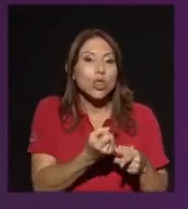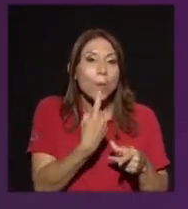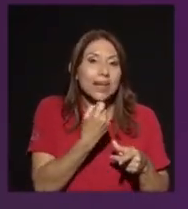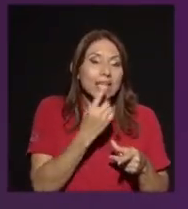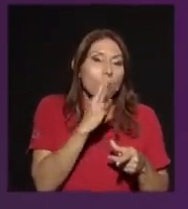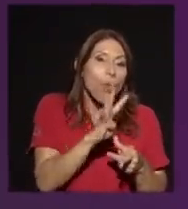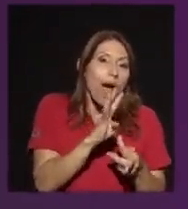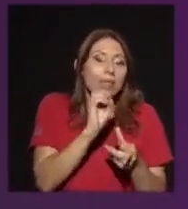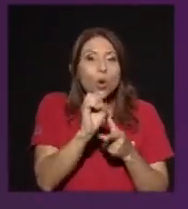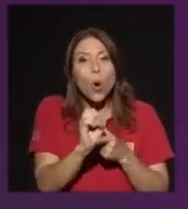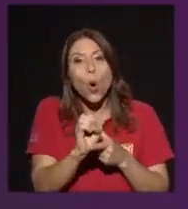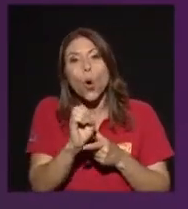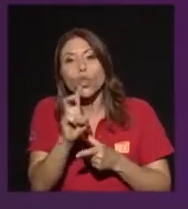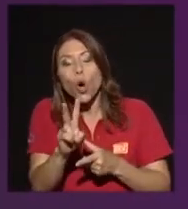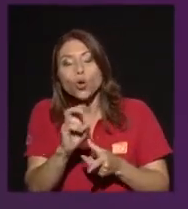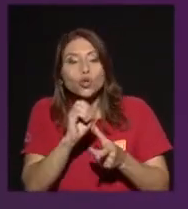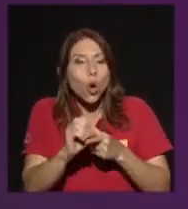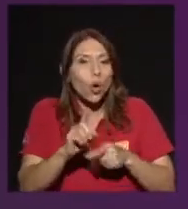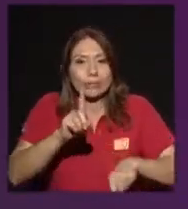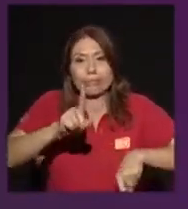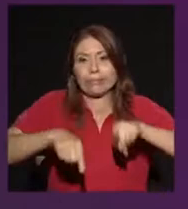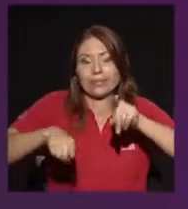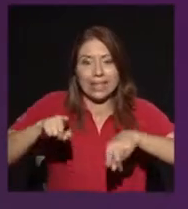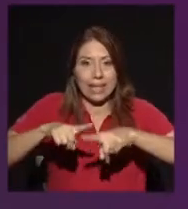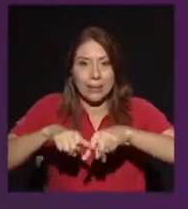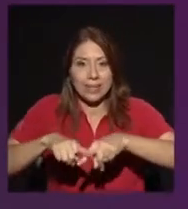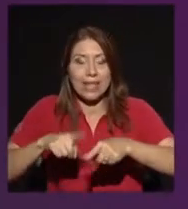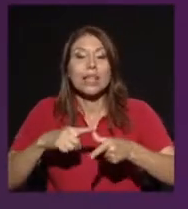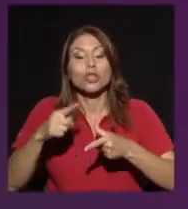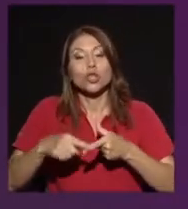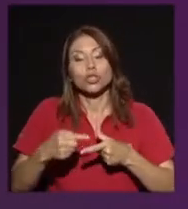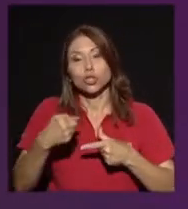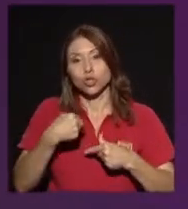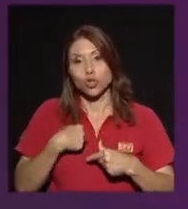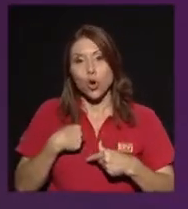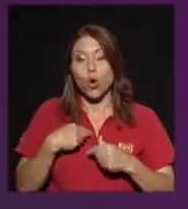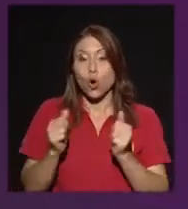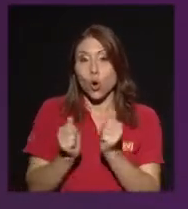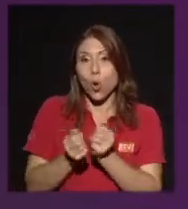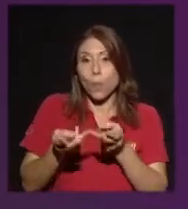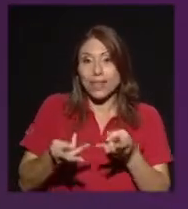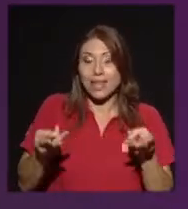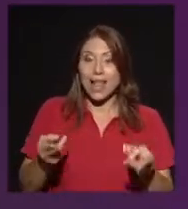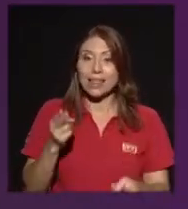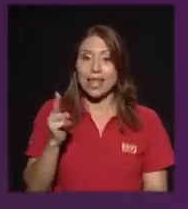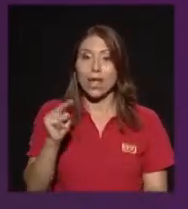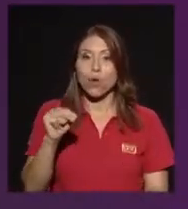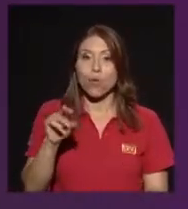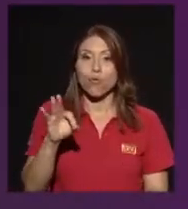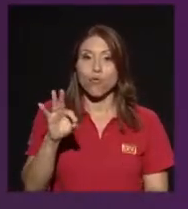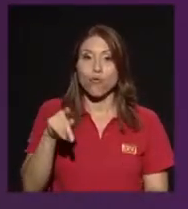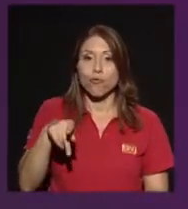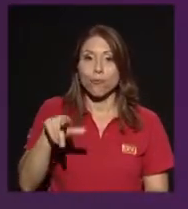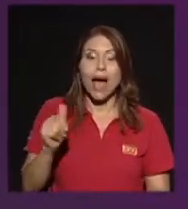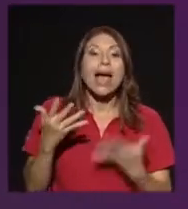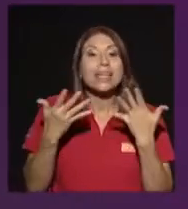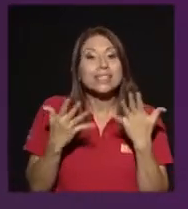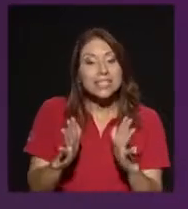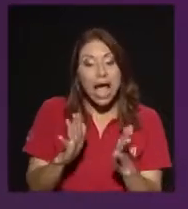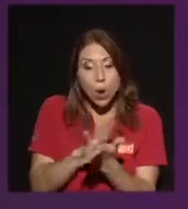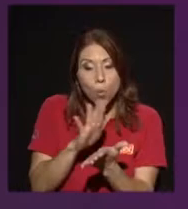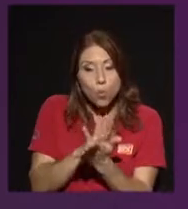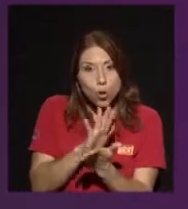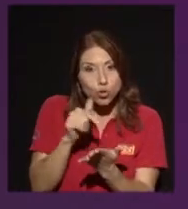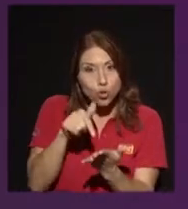yo más bien me voy a adelantar un poco con el material precisamente de UNFPA, sacar un brochure, ¿verdad? Con esos datos y